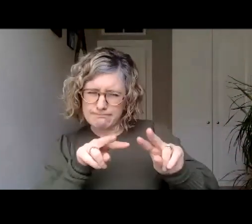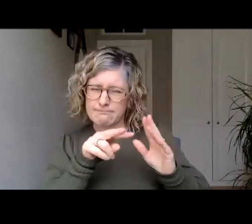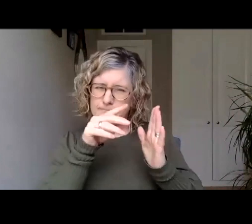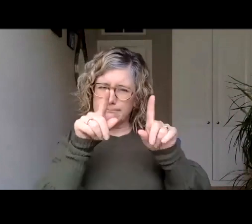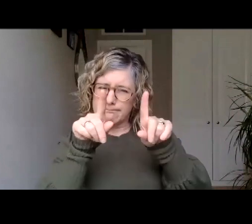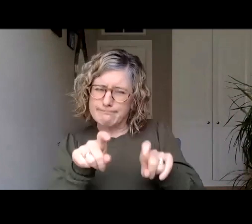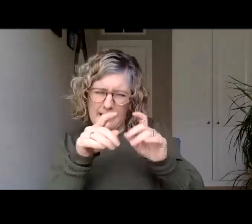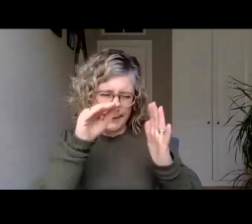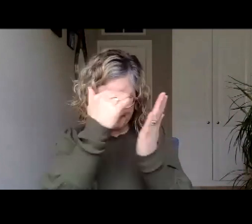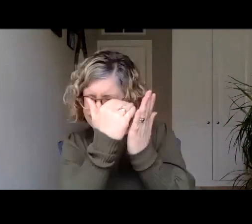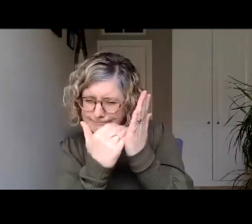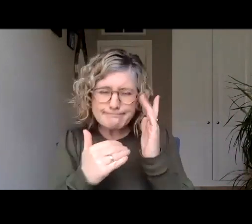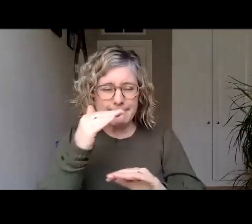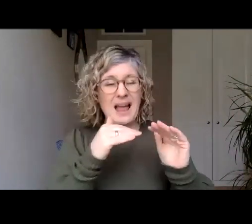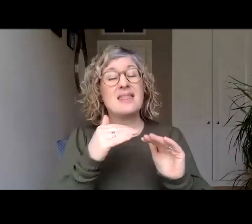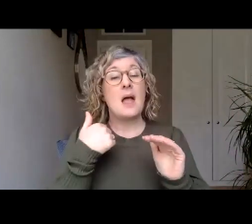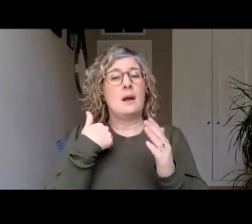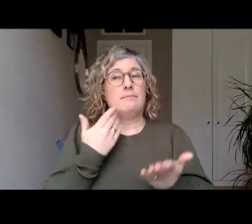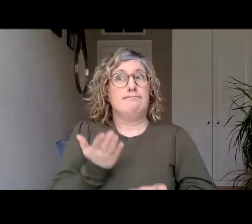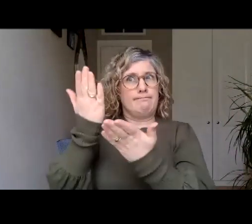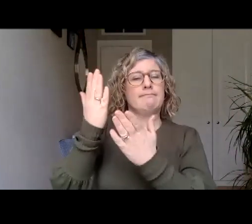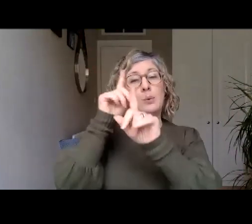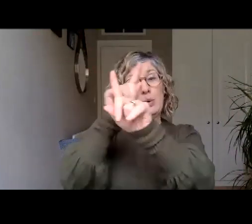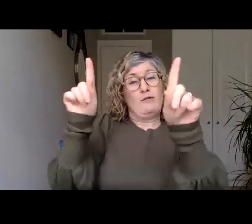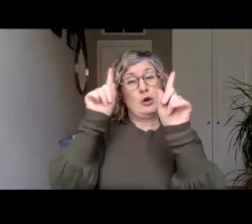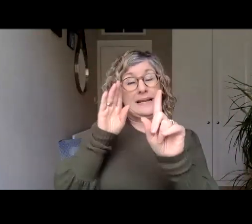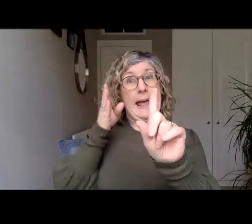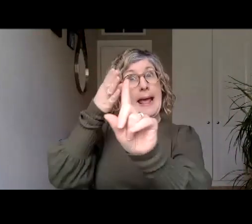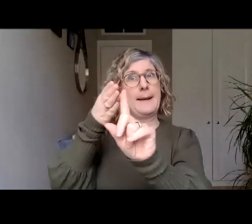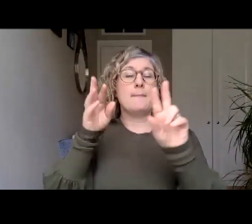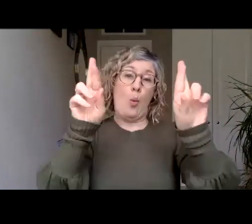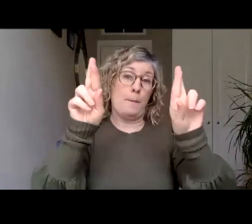en línea para que este curso se pudiese impartir en mayo y junio.